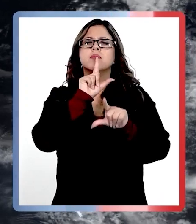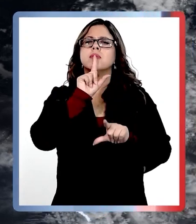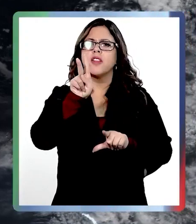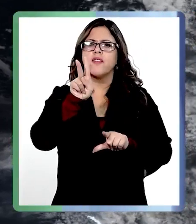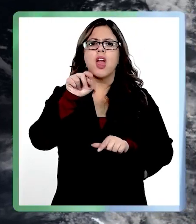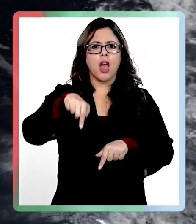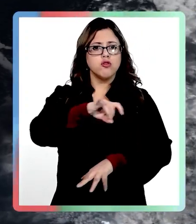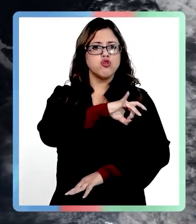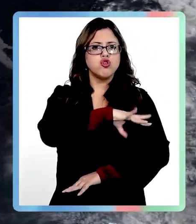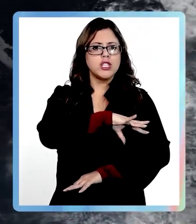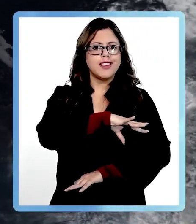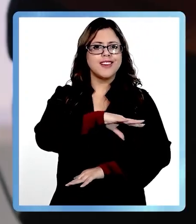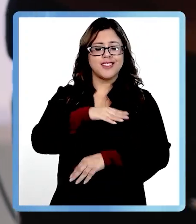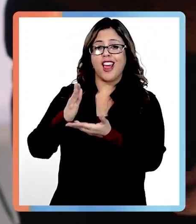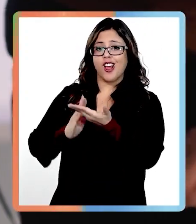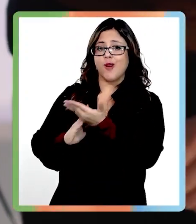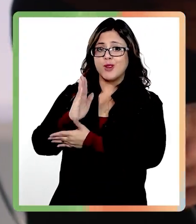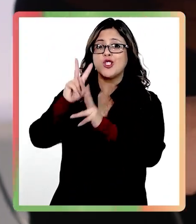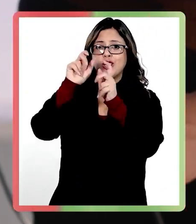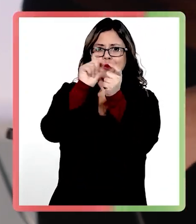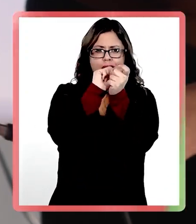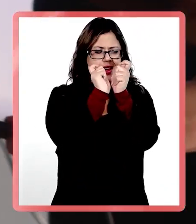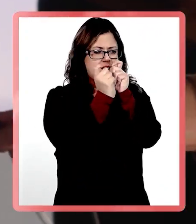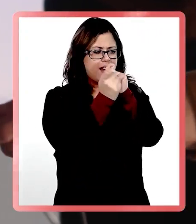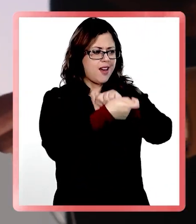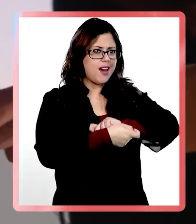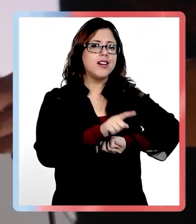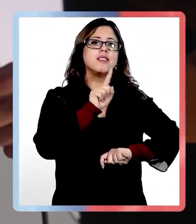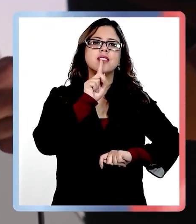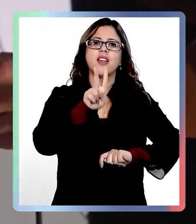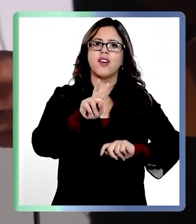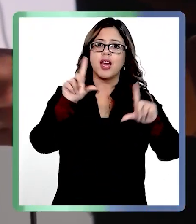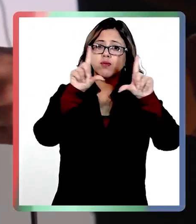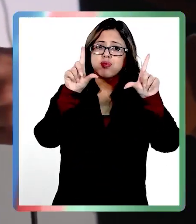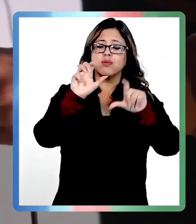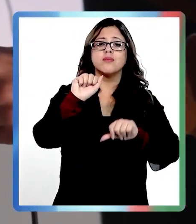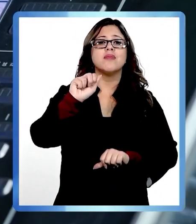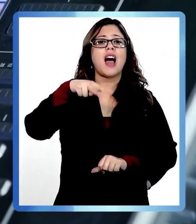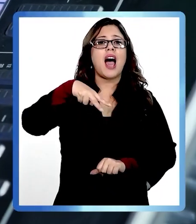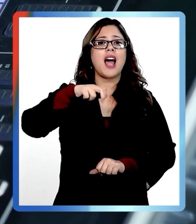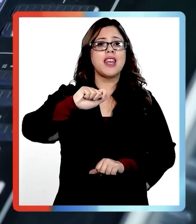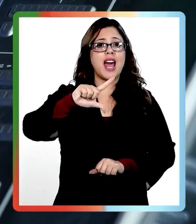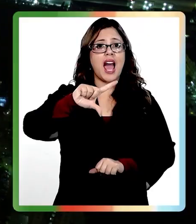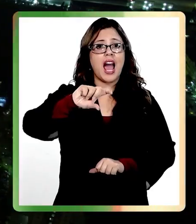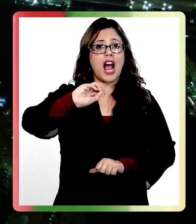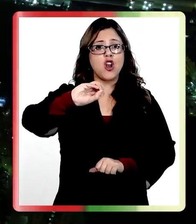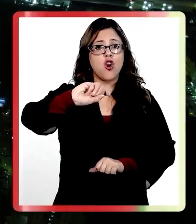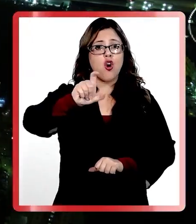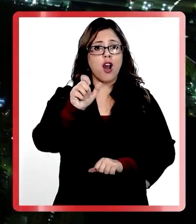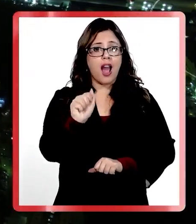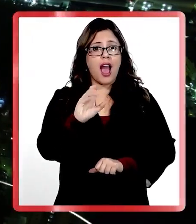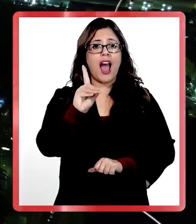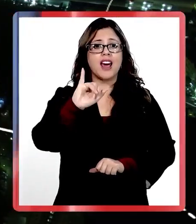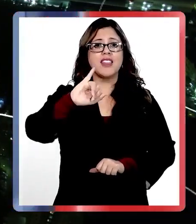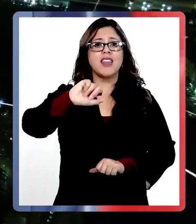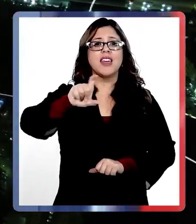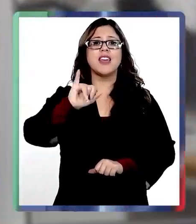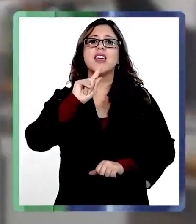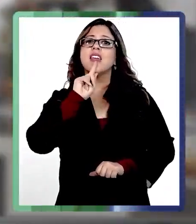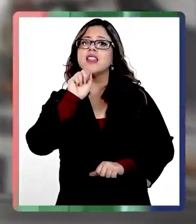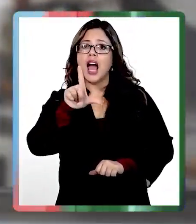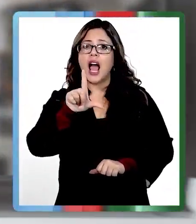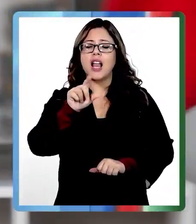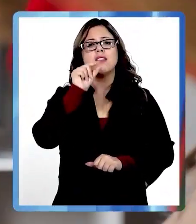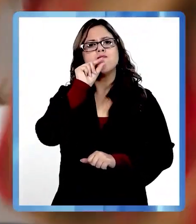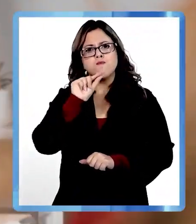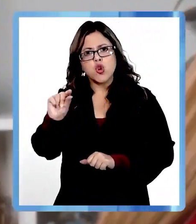televisión en nuestro país. Ya comenzó la transición de televisión análoga a digital y en pocos meses